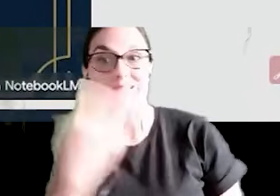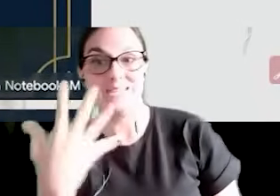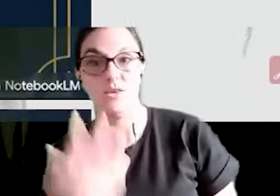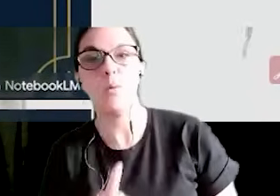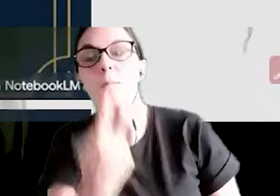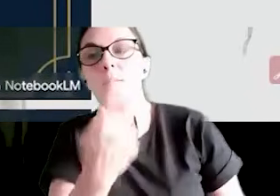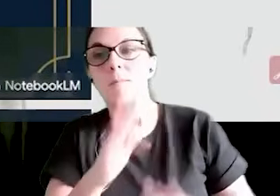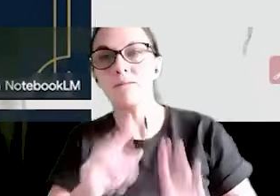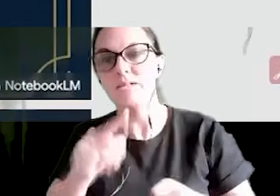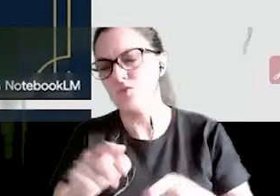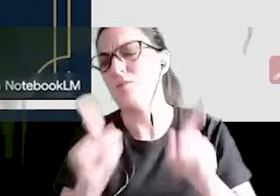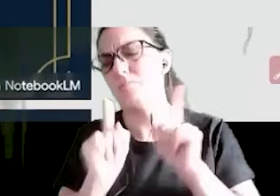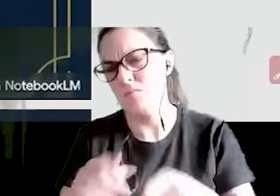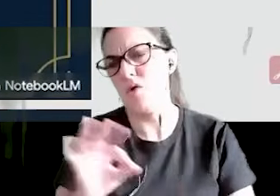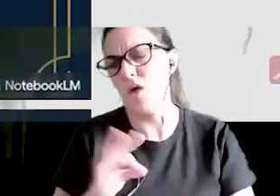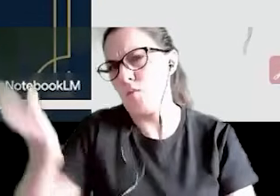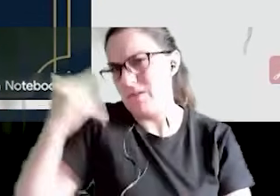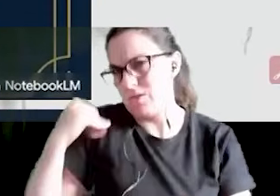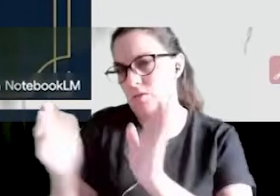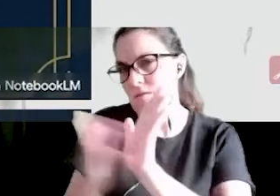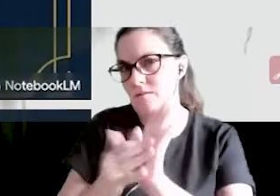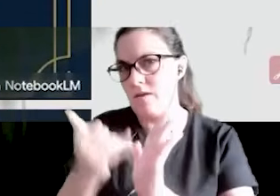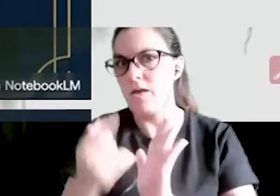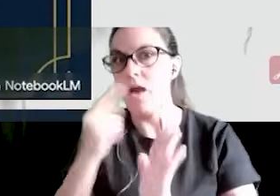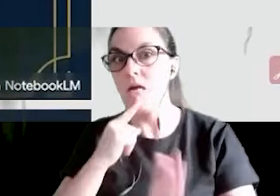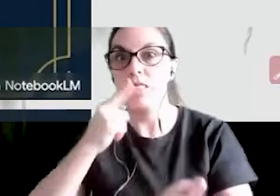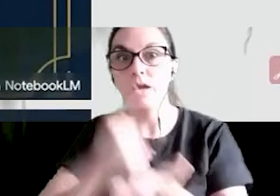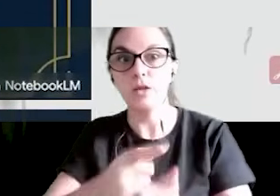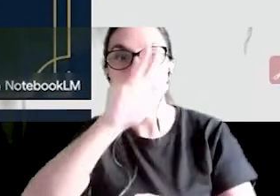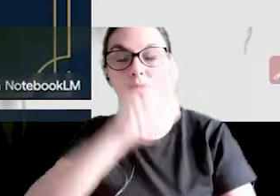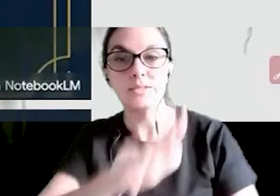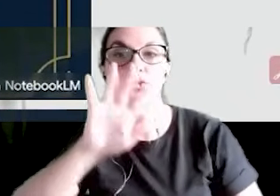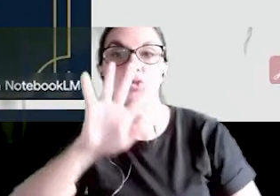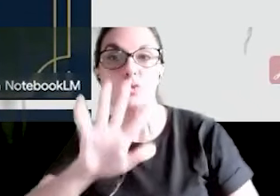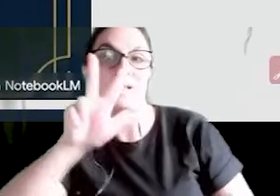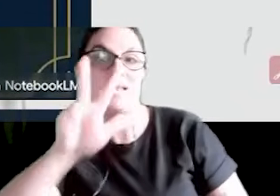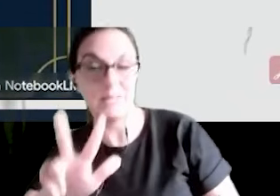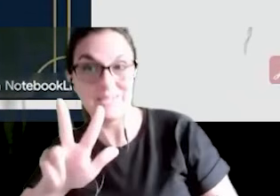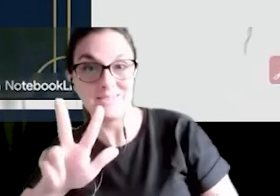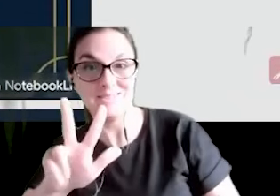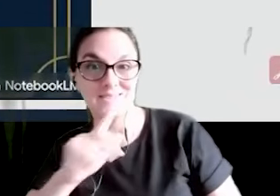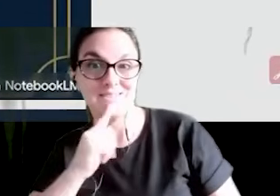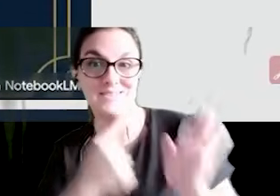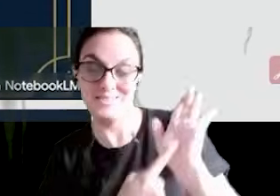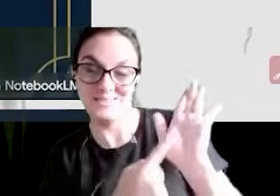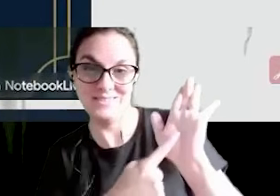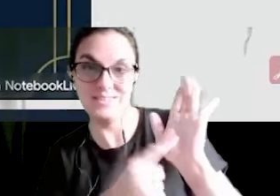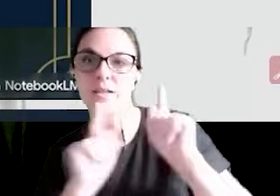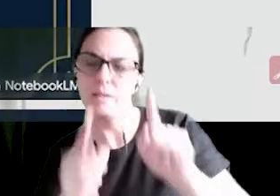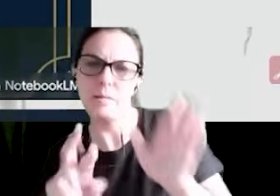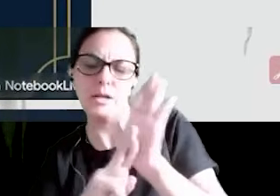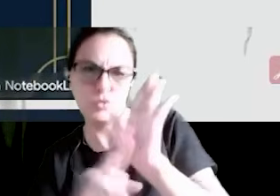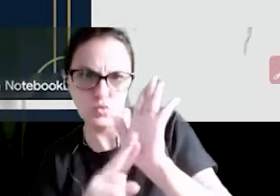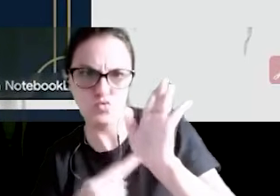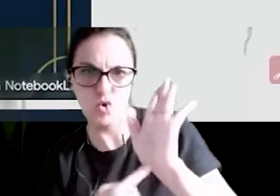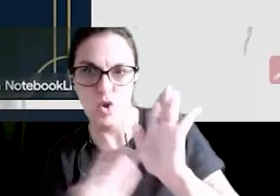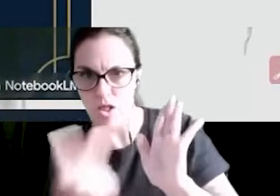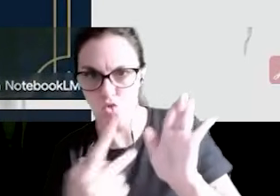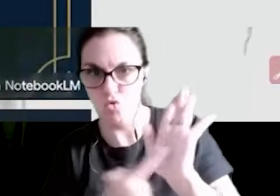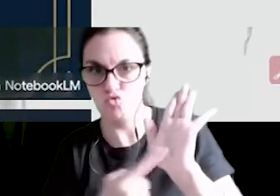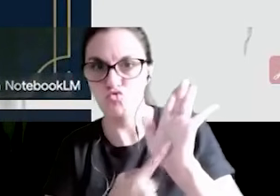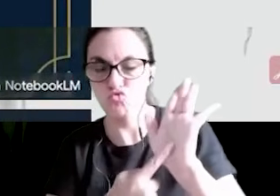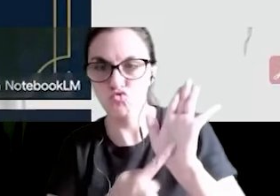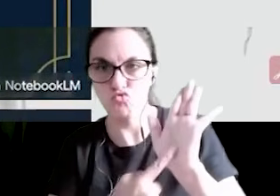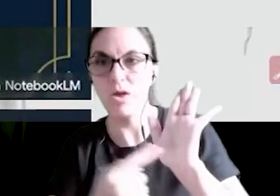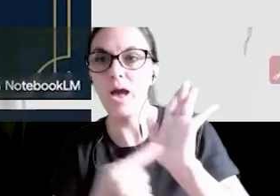antecedente del año pasado, donde hubo un decreto, que fue el decreto 353, y una resolución, la 5704, donde este